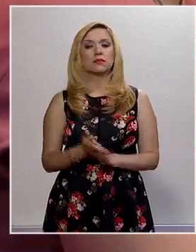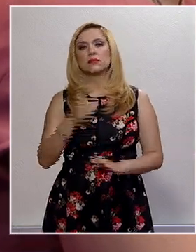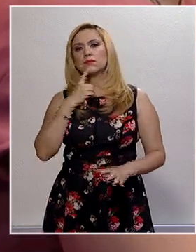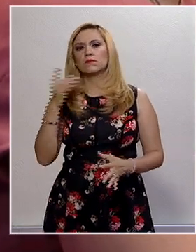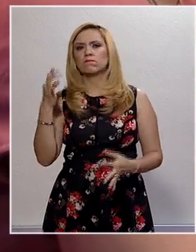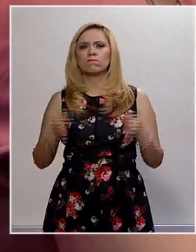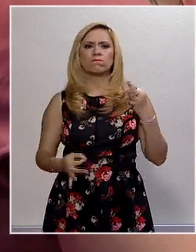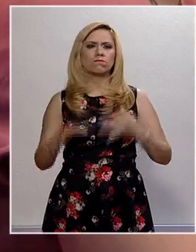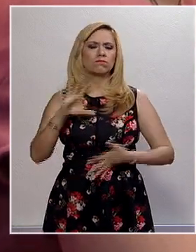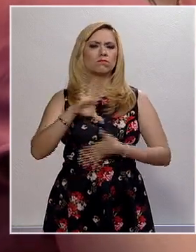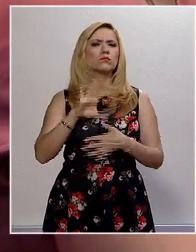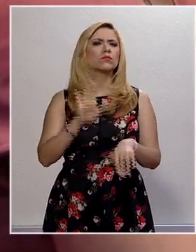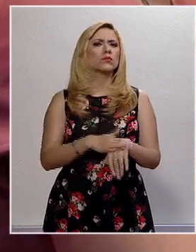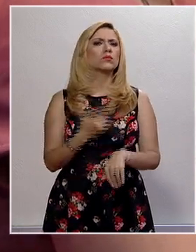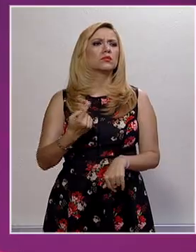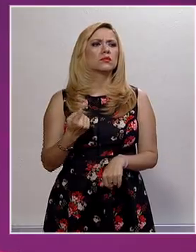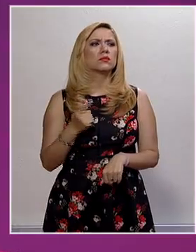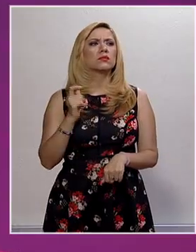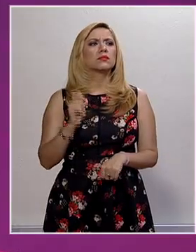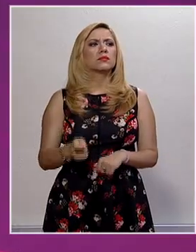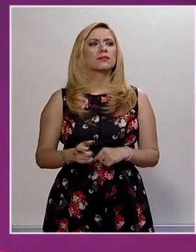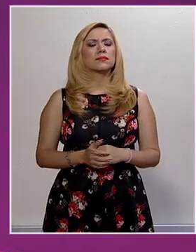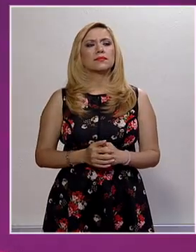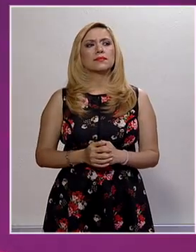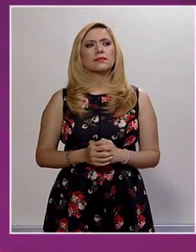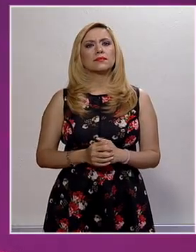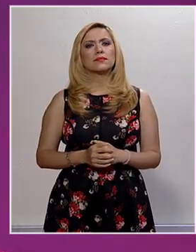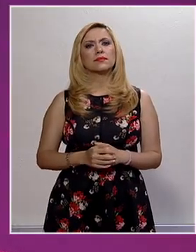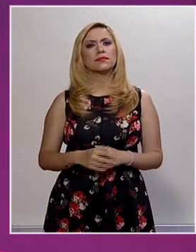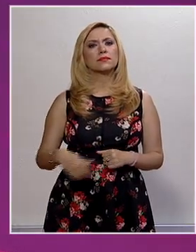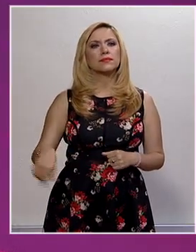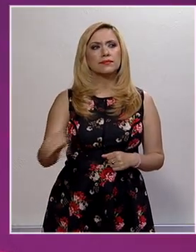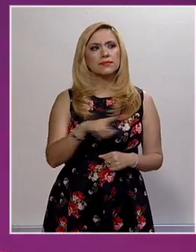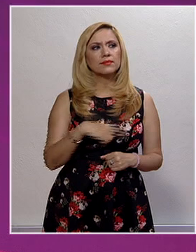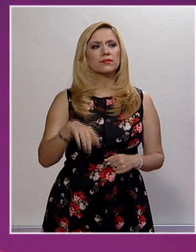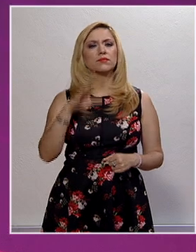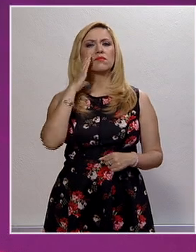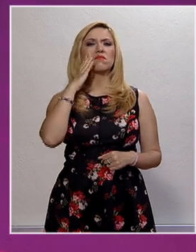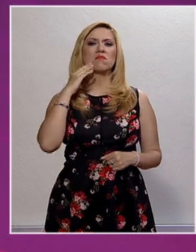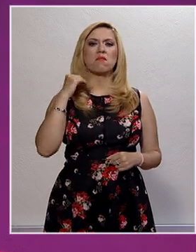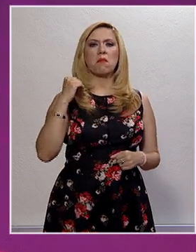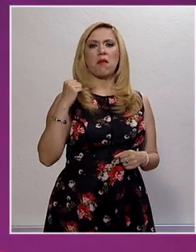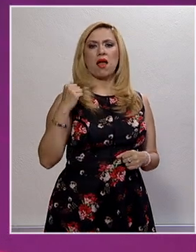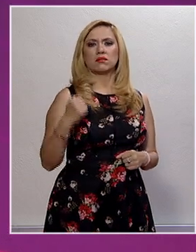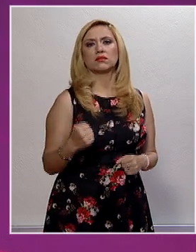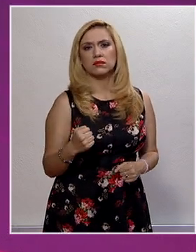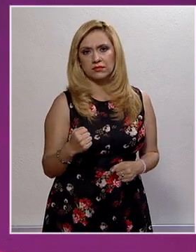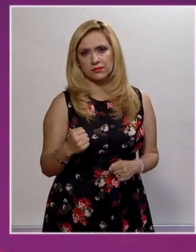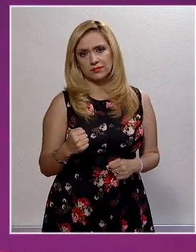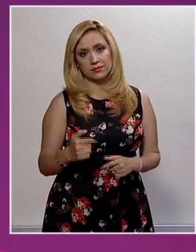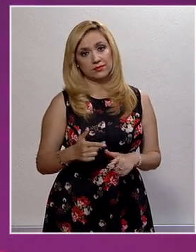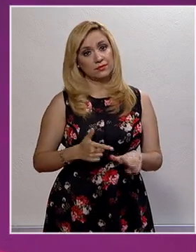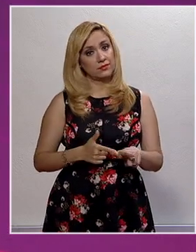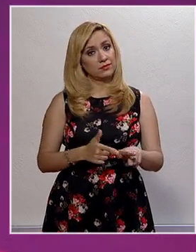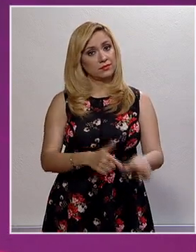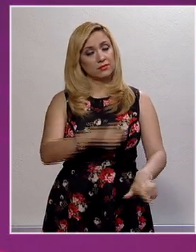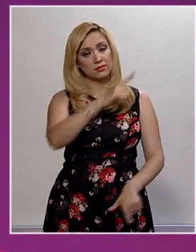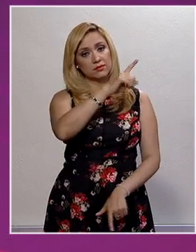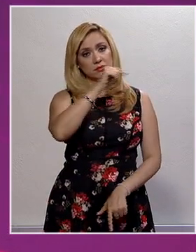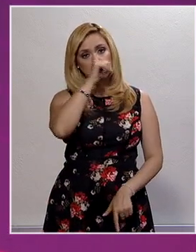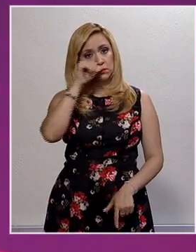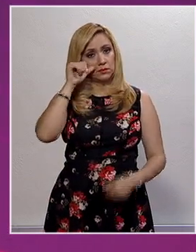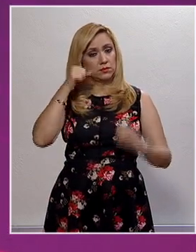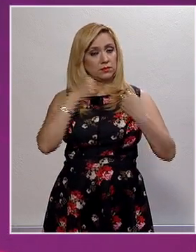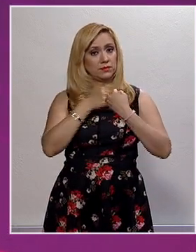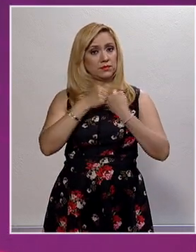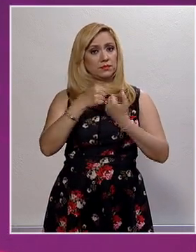Corte Interamericana, tuvo mucho que ver con las actitudes machistas que permanecían en Ciudad Juárez